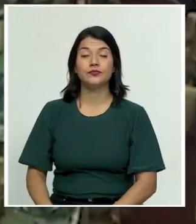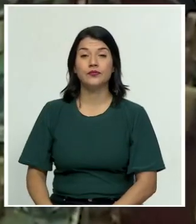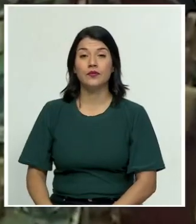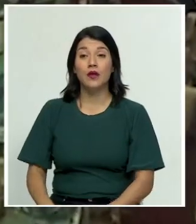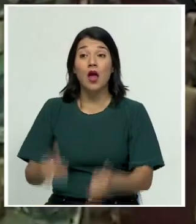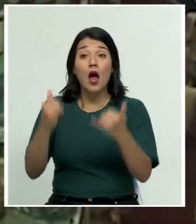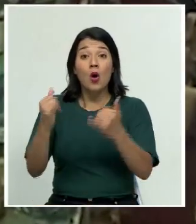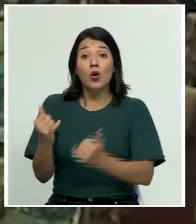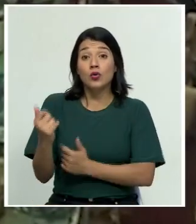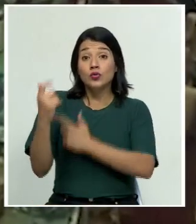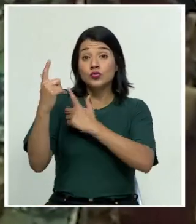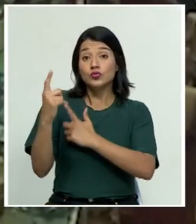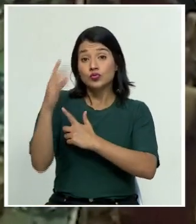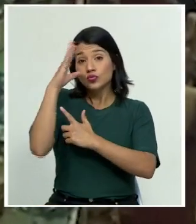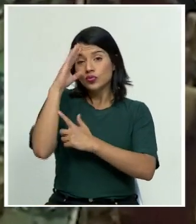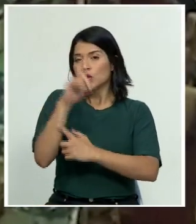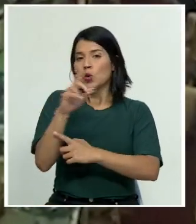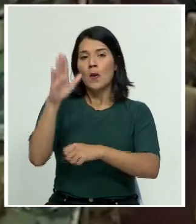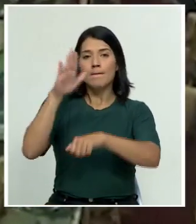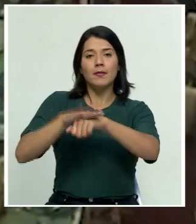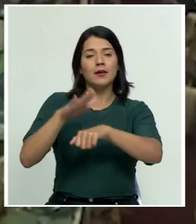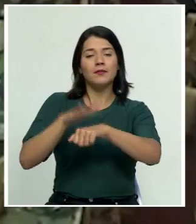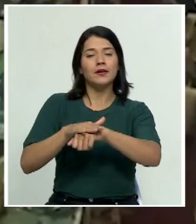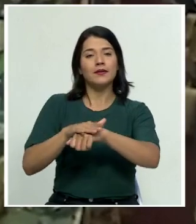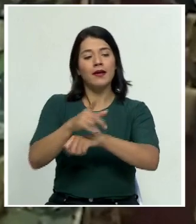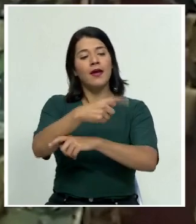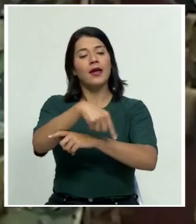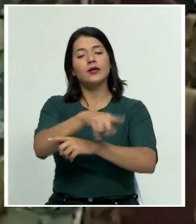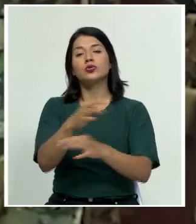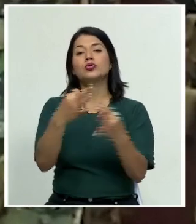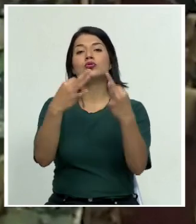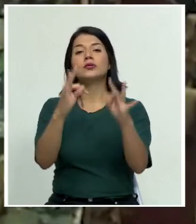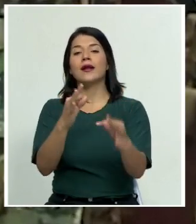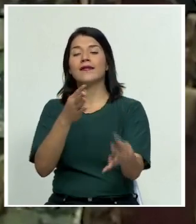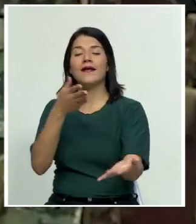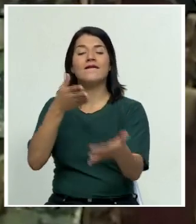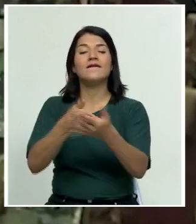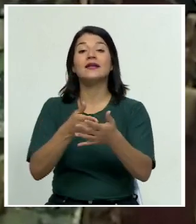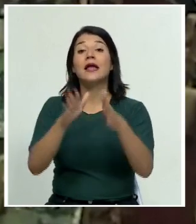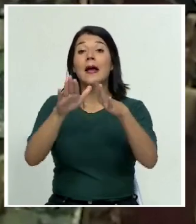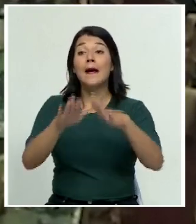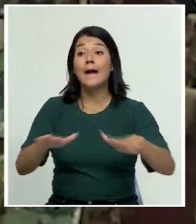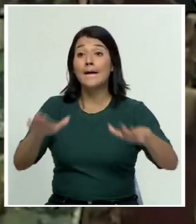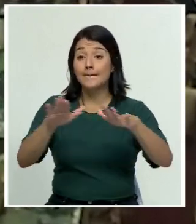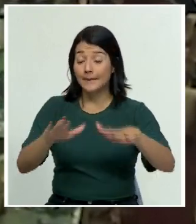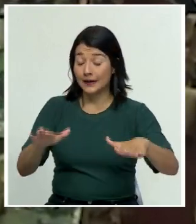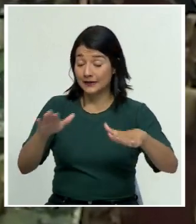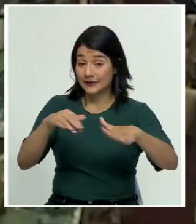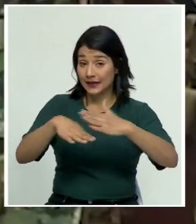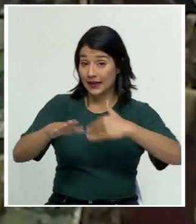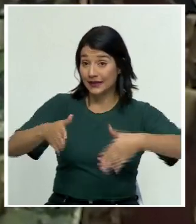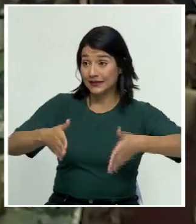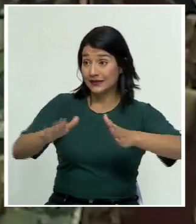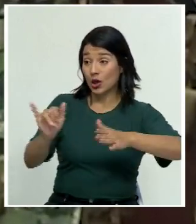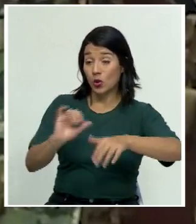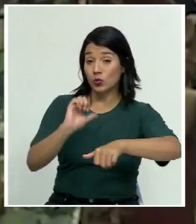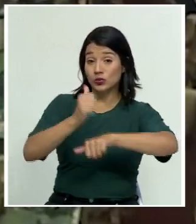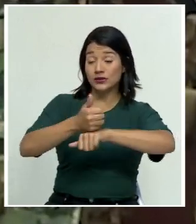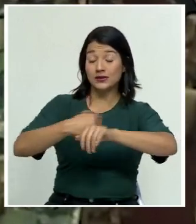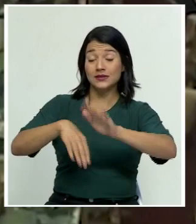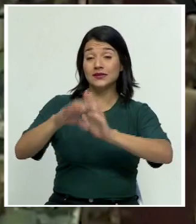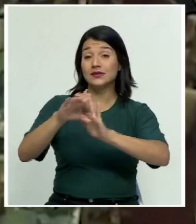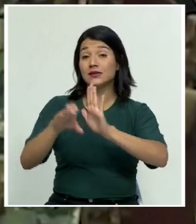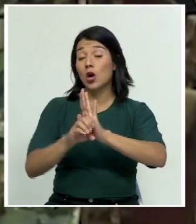no permitirán que se intente romper el orden constitucional o cualquier acción contra la